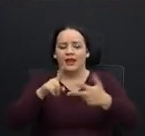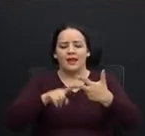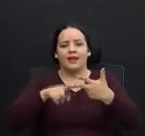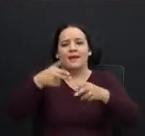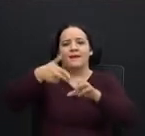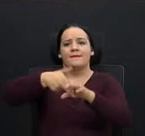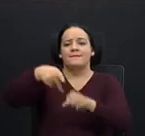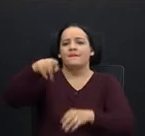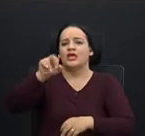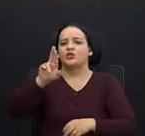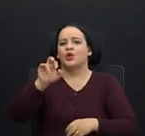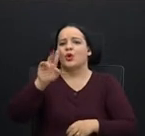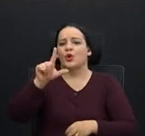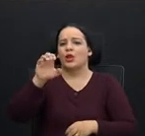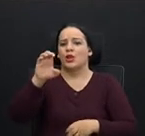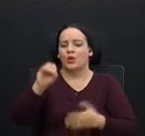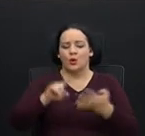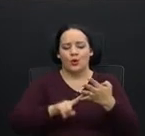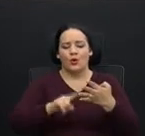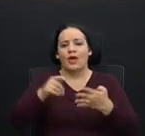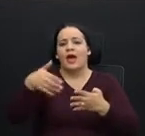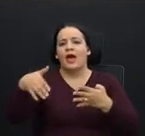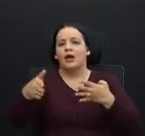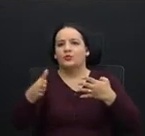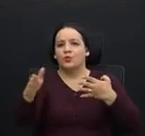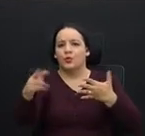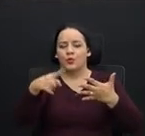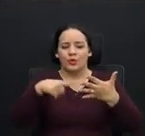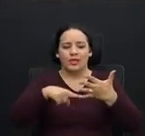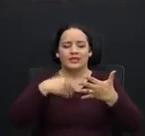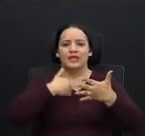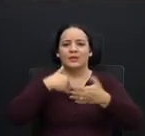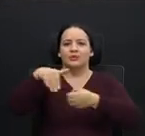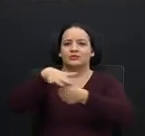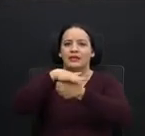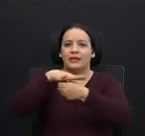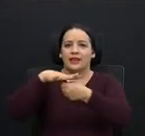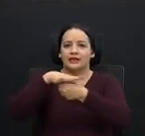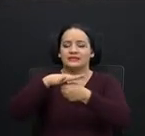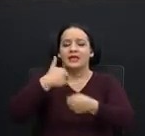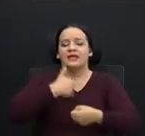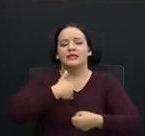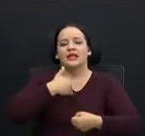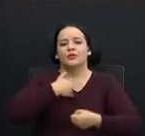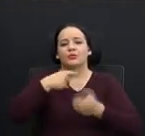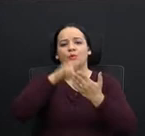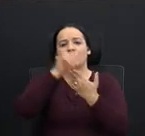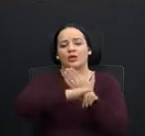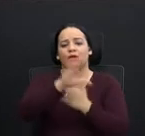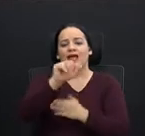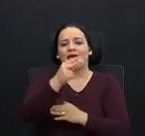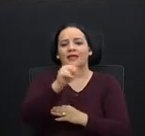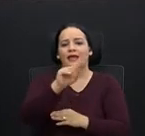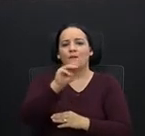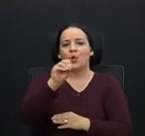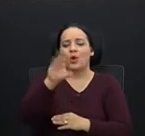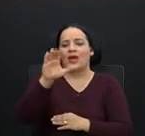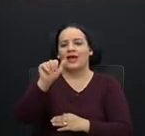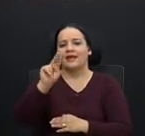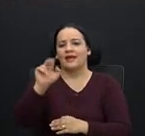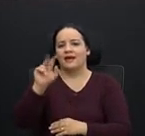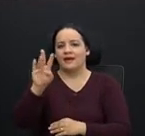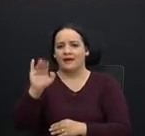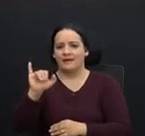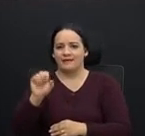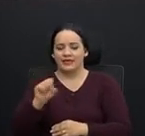tenemos atún, tenemos islas, tenemos el proyecto de cáñamo y cannabis, tenemos el proyecto de